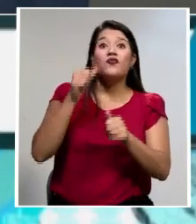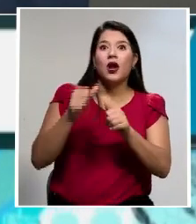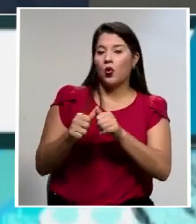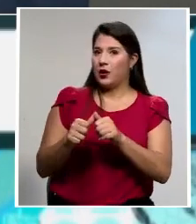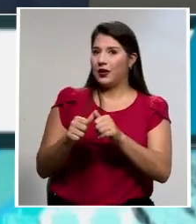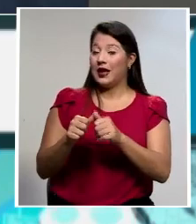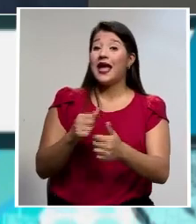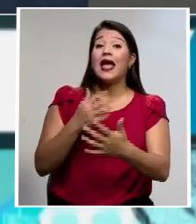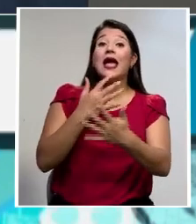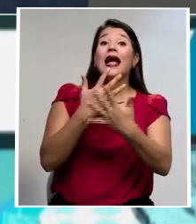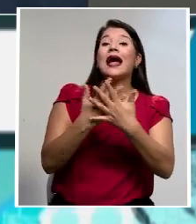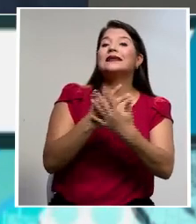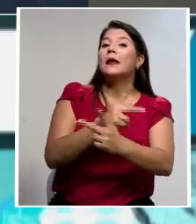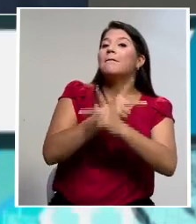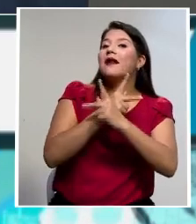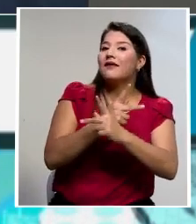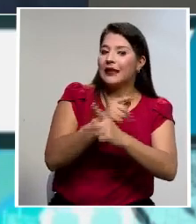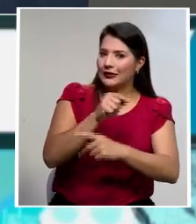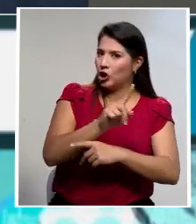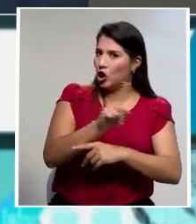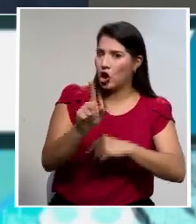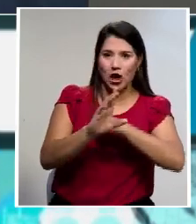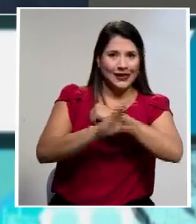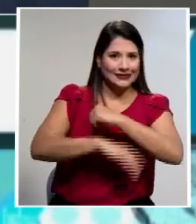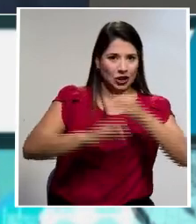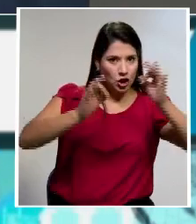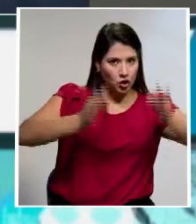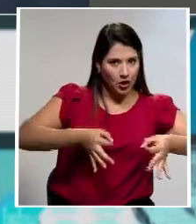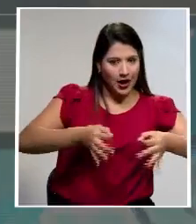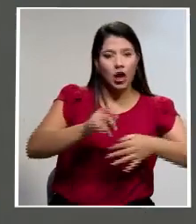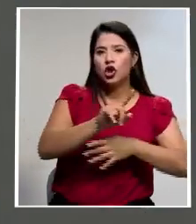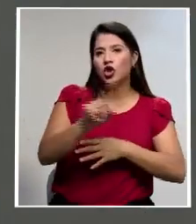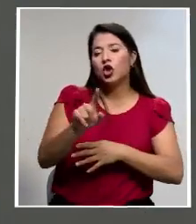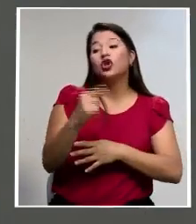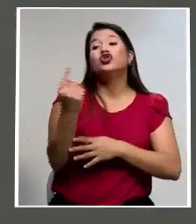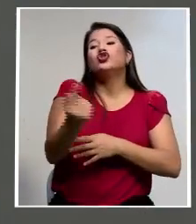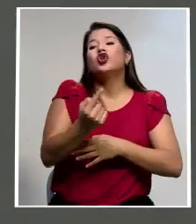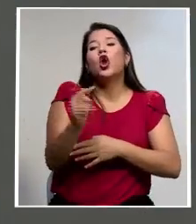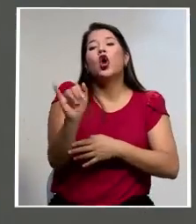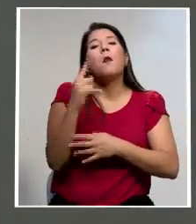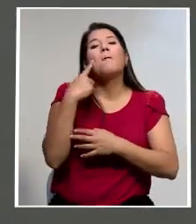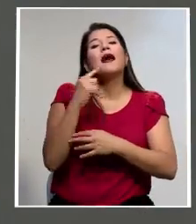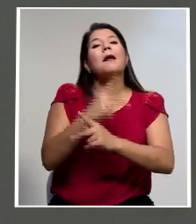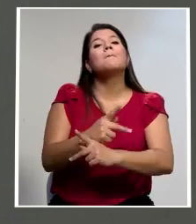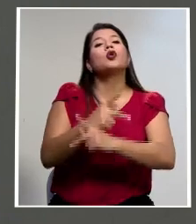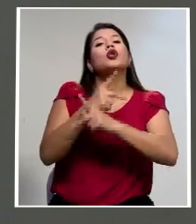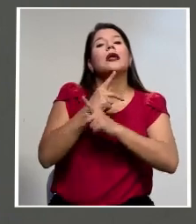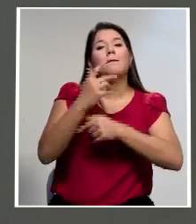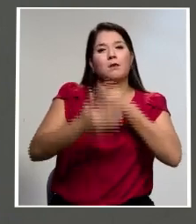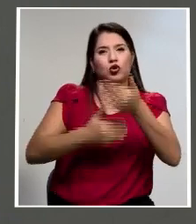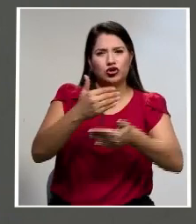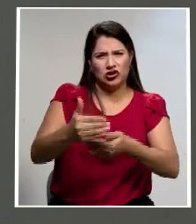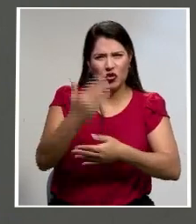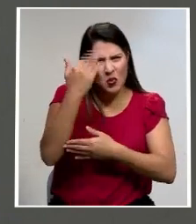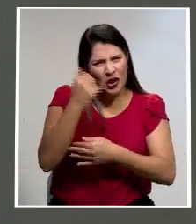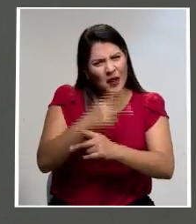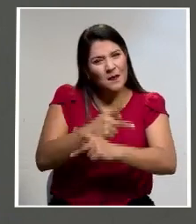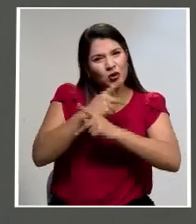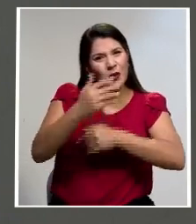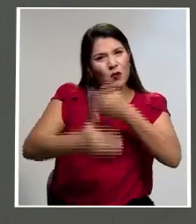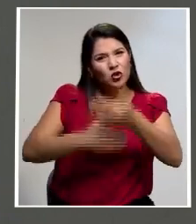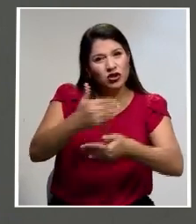culpabilidad, no es un juicio de responsabilidad, sino que es una medida de protección del proceso. protección de proceso que podría haberse